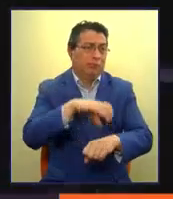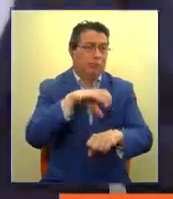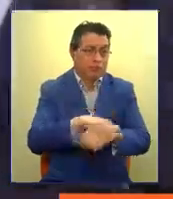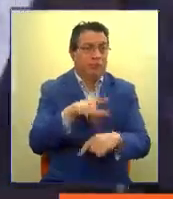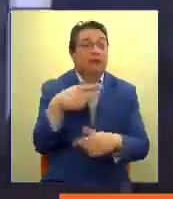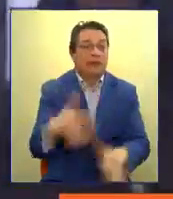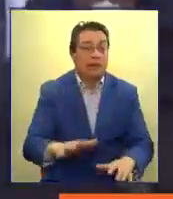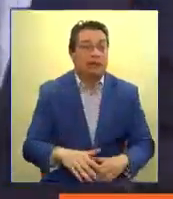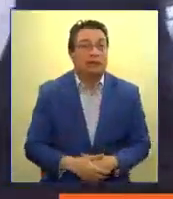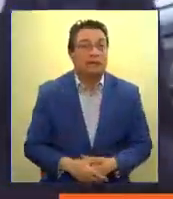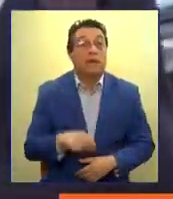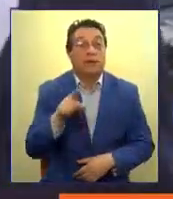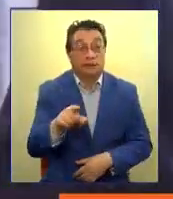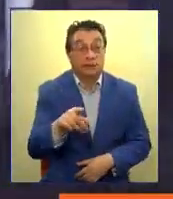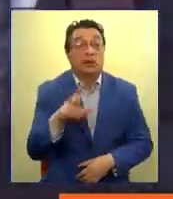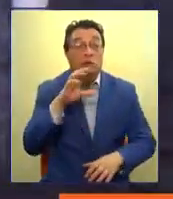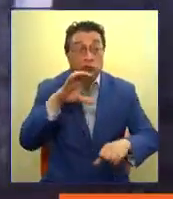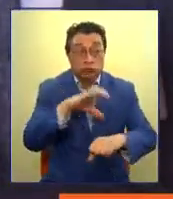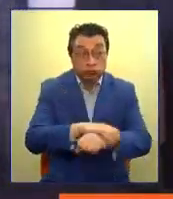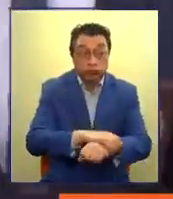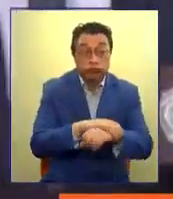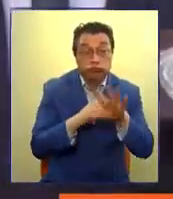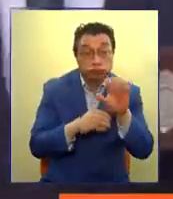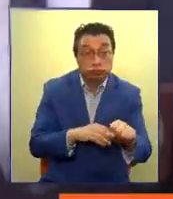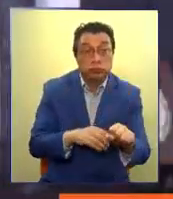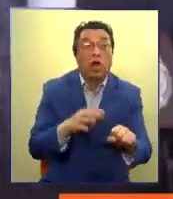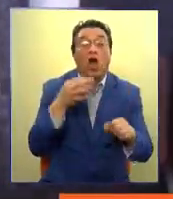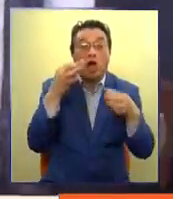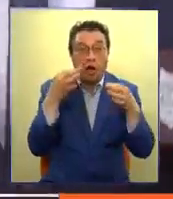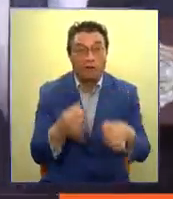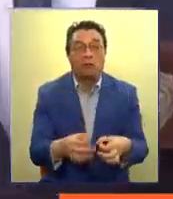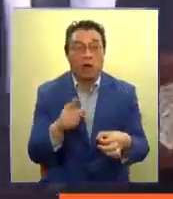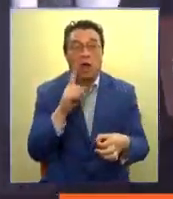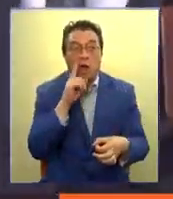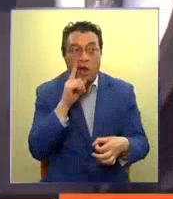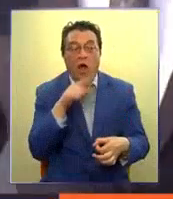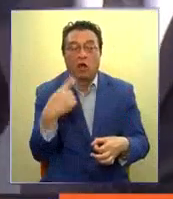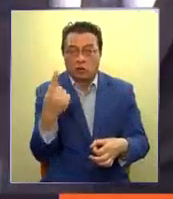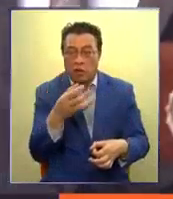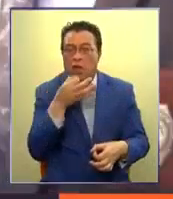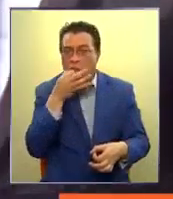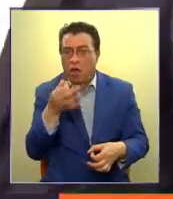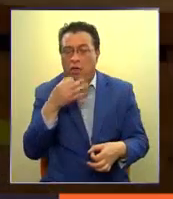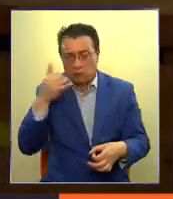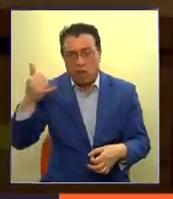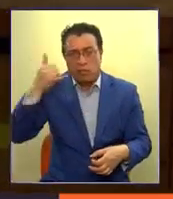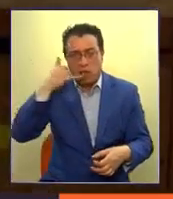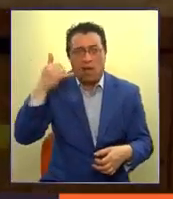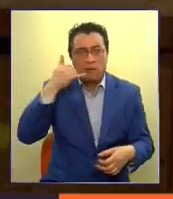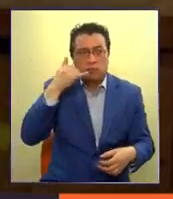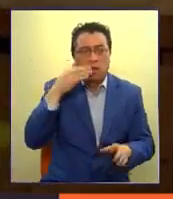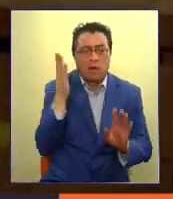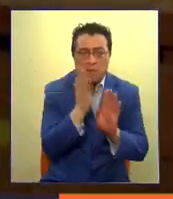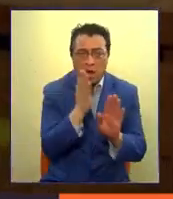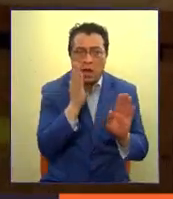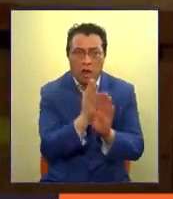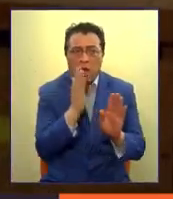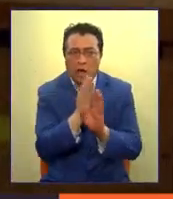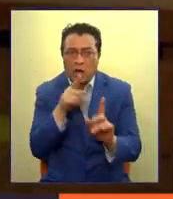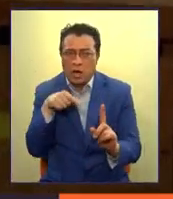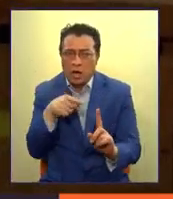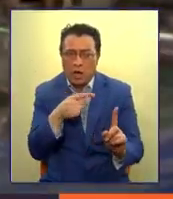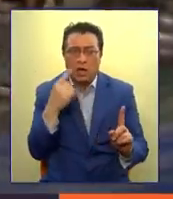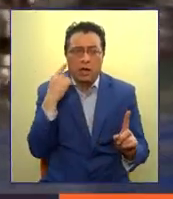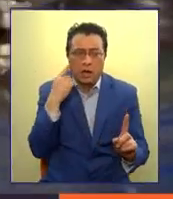delito. Junto con su arresto, vino la confirmación de lo que tanto le escucharon hablar por teléfono durante los meses que lo siguieron.